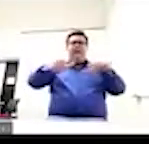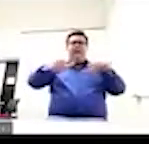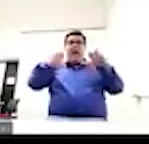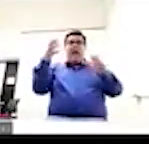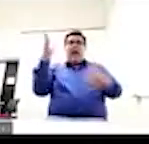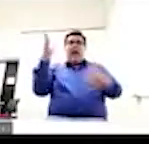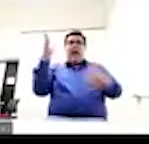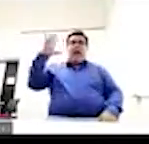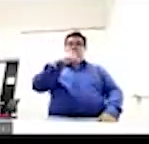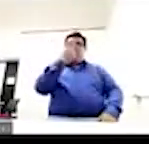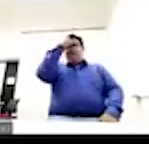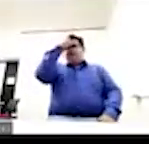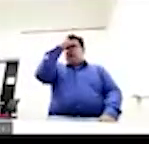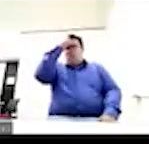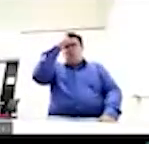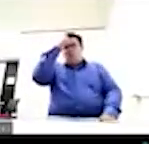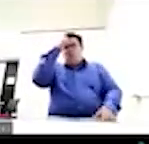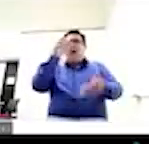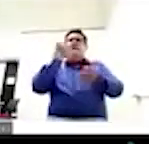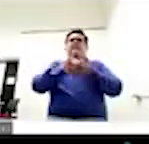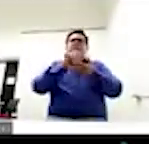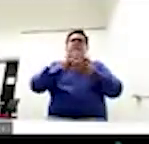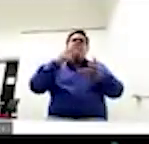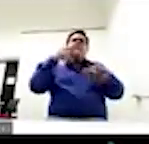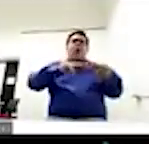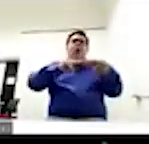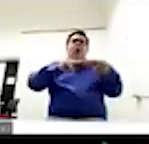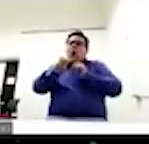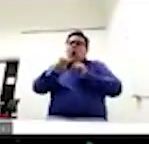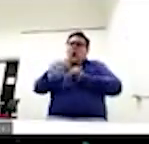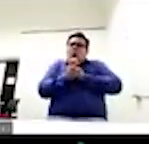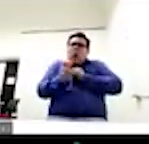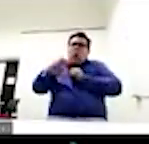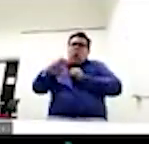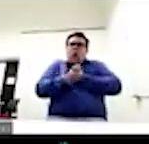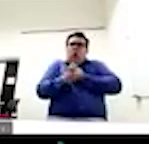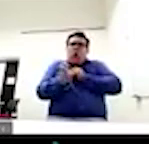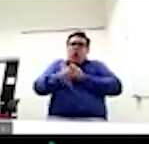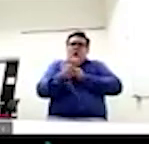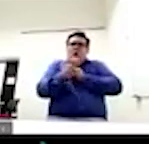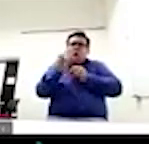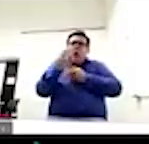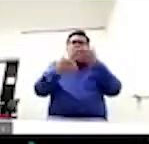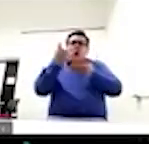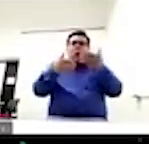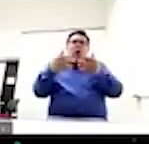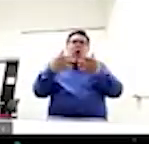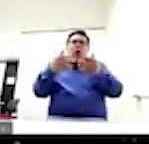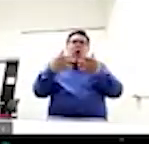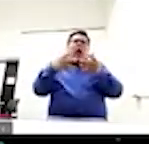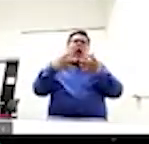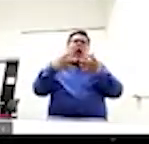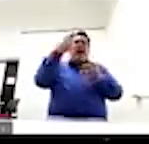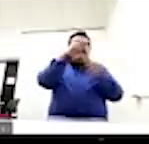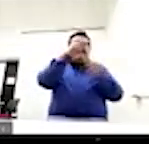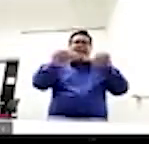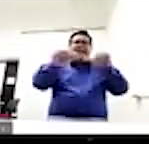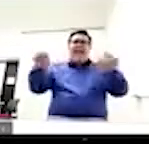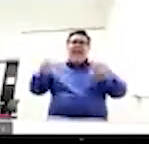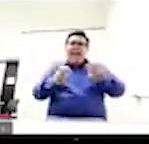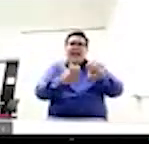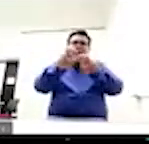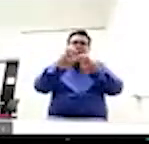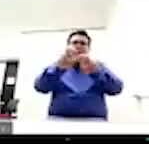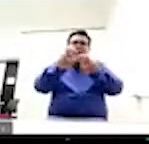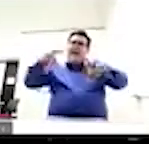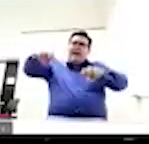convierte en una culebrita que posteriormente encuentran sus hijas en la quebrada. Llevan el animal a la